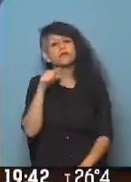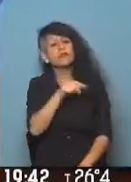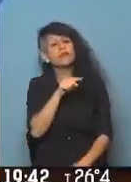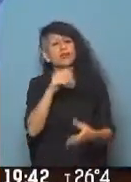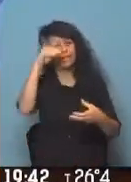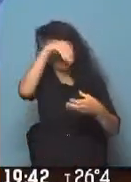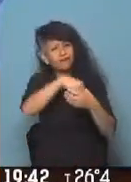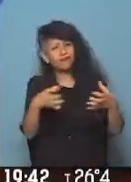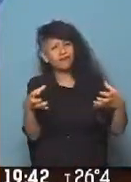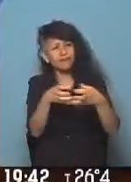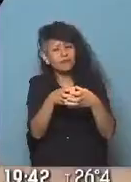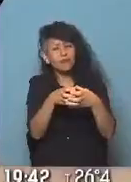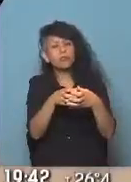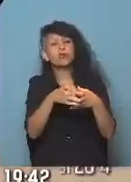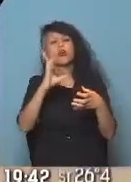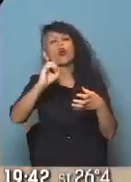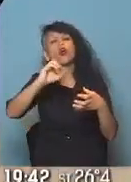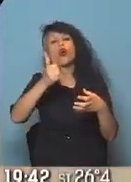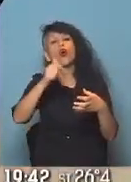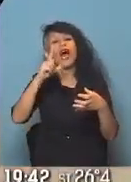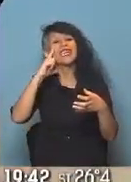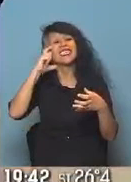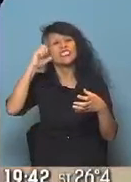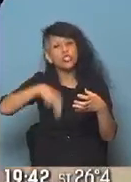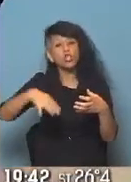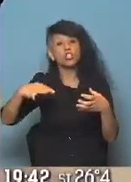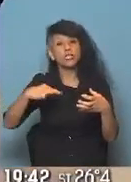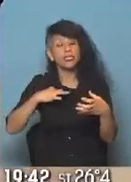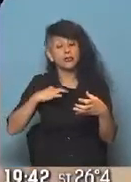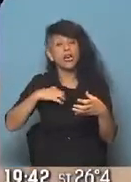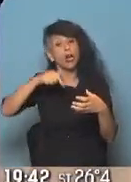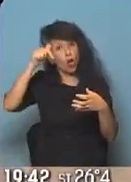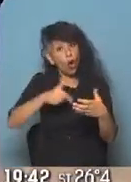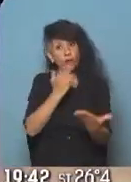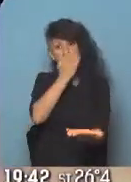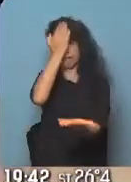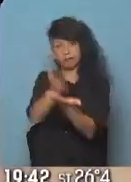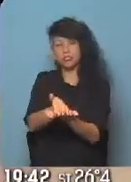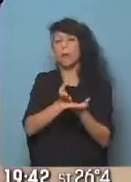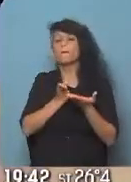de la mesa nacional de conducción de la coalición cívica que hoy presentó este pedido de juicio político contra el ministro garavano